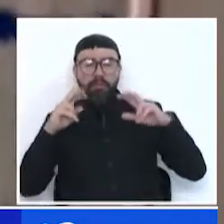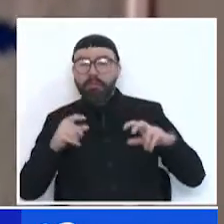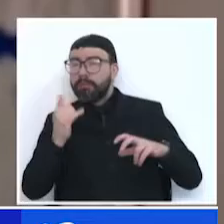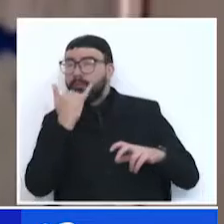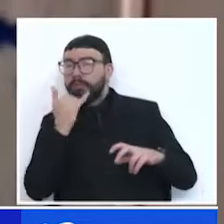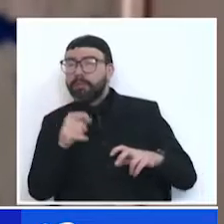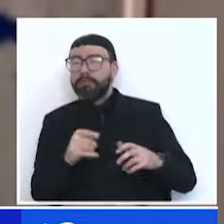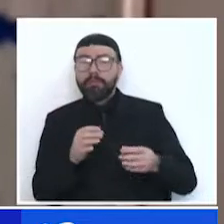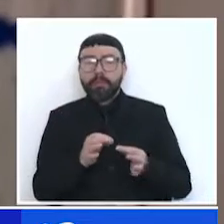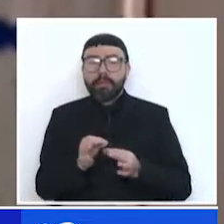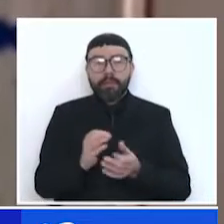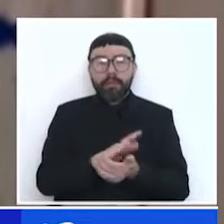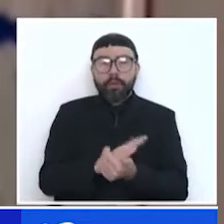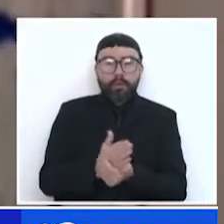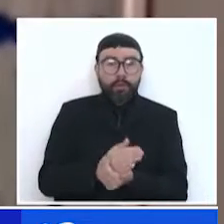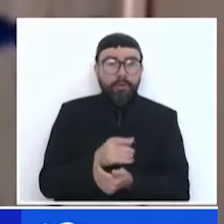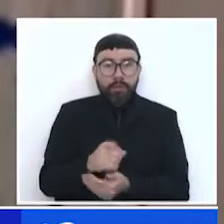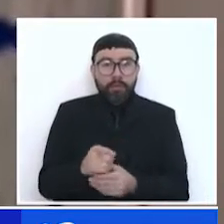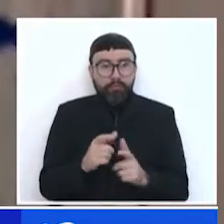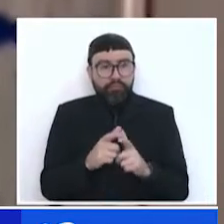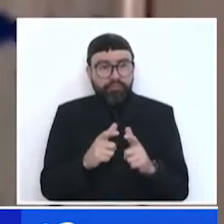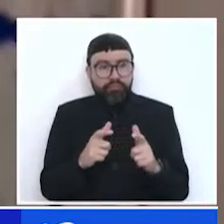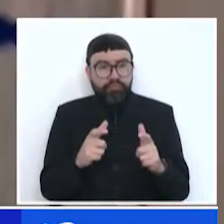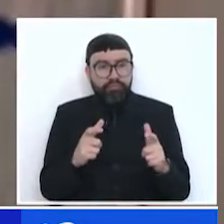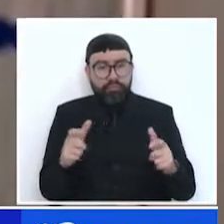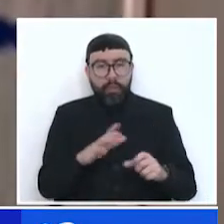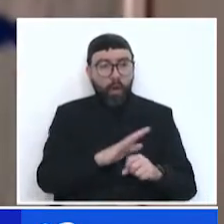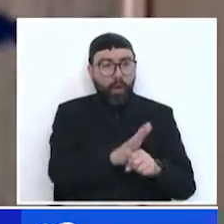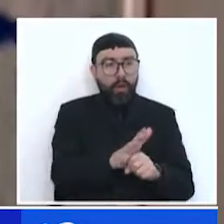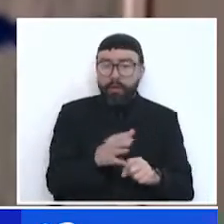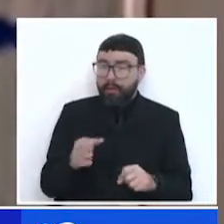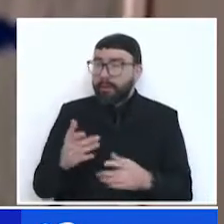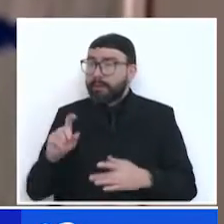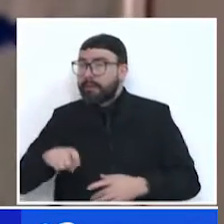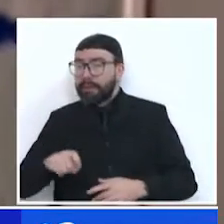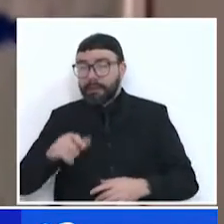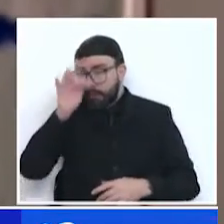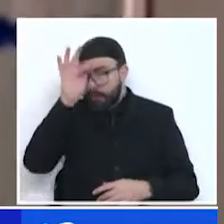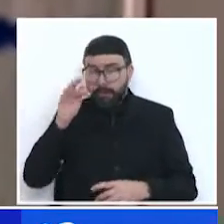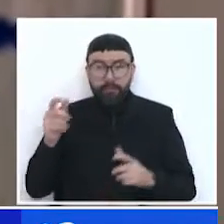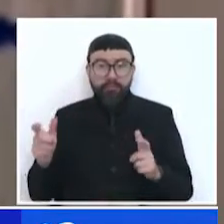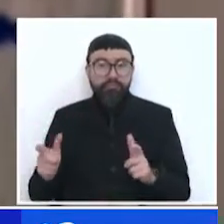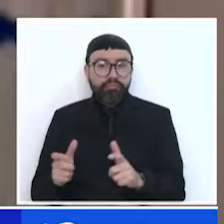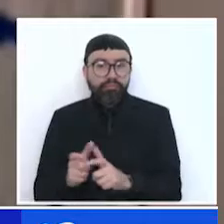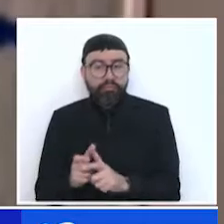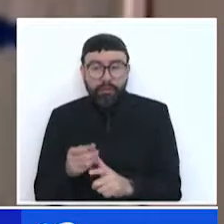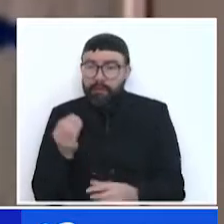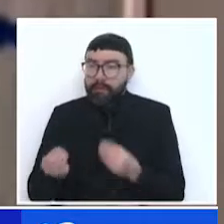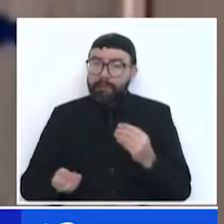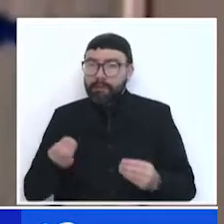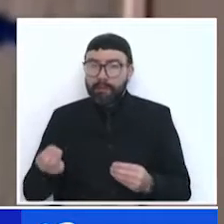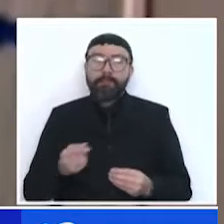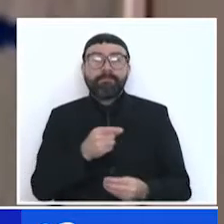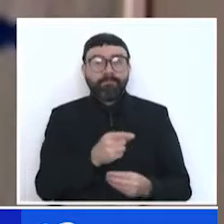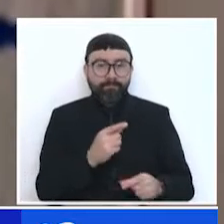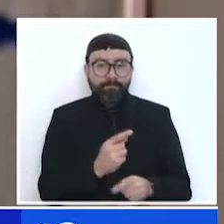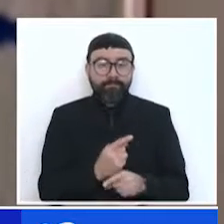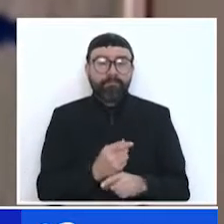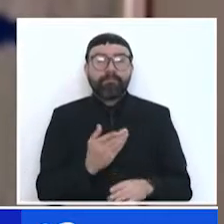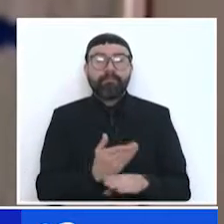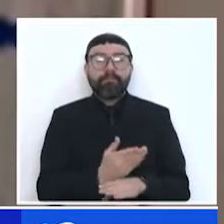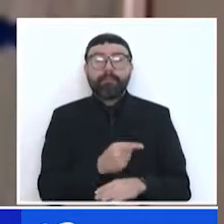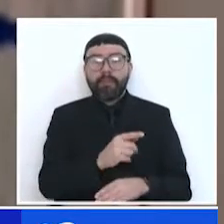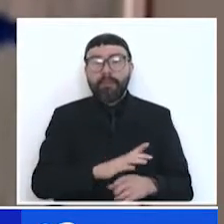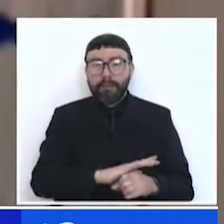en La Dorada por el incremento y demanda de servicios de salud a través ocasionados por la pandemia